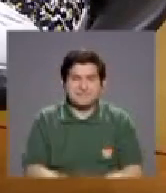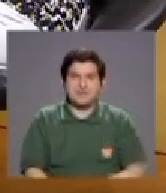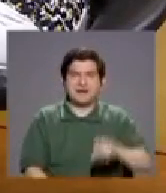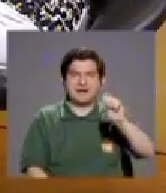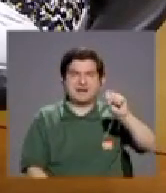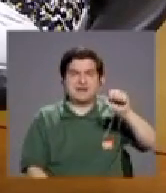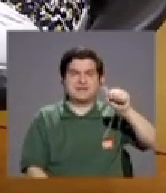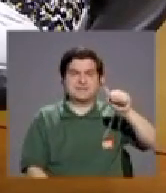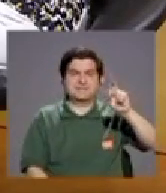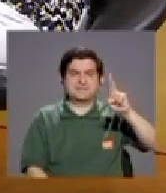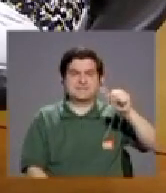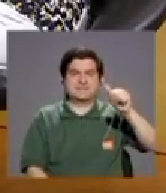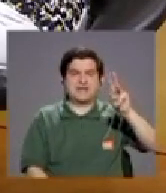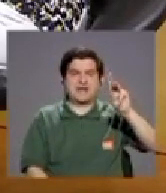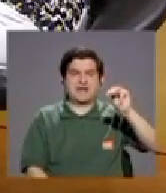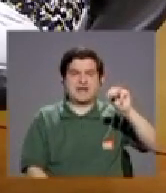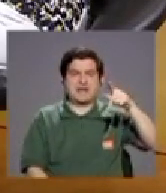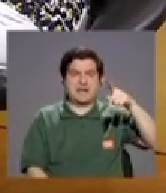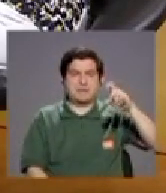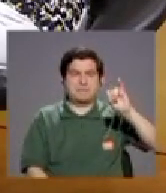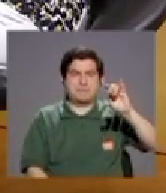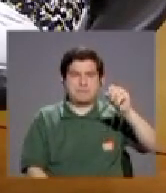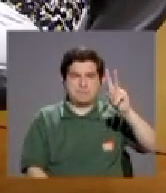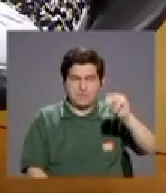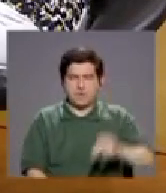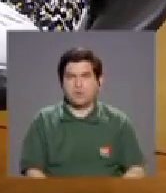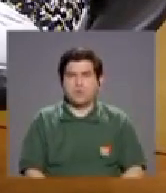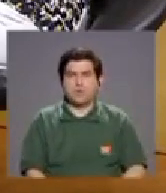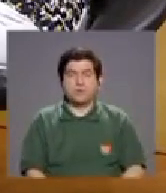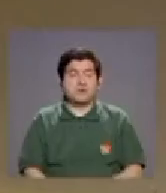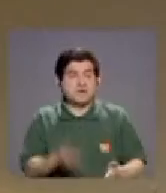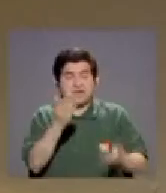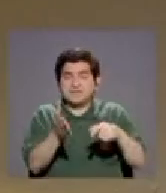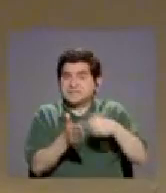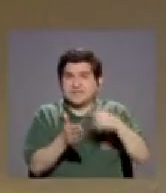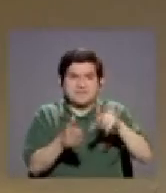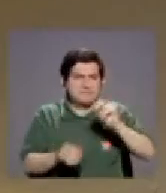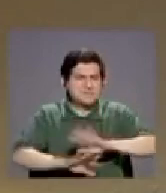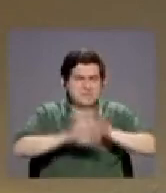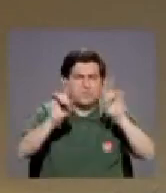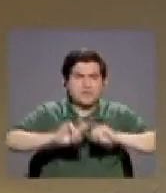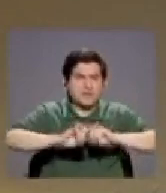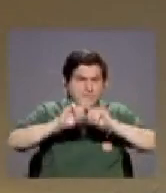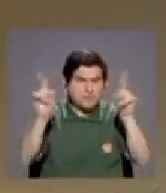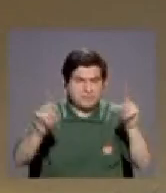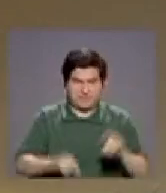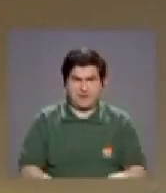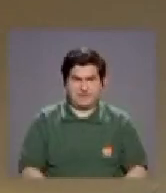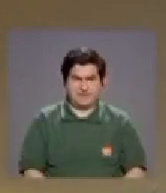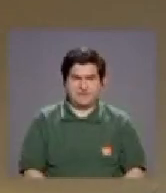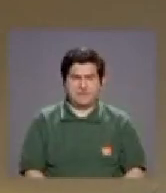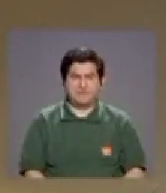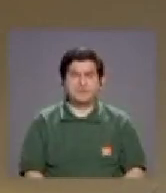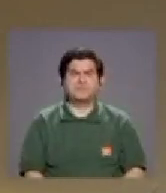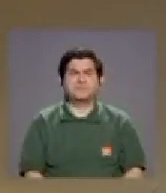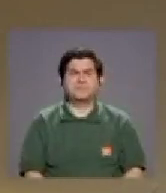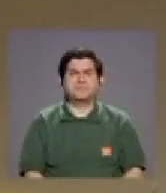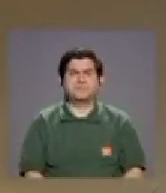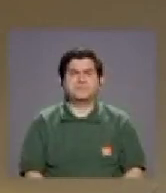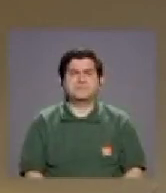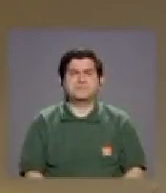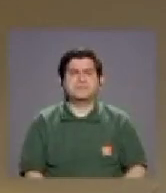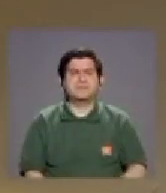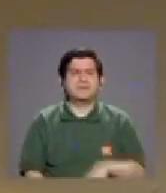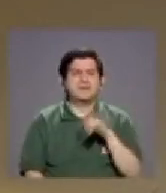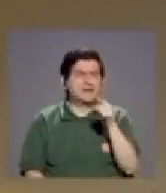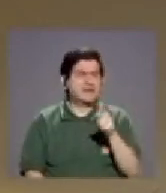está tan claro en otros casos, pero ahí está, es que no